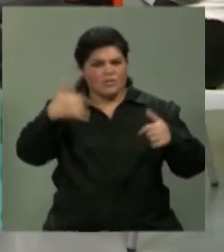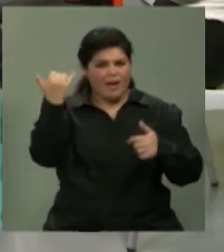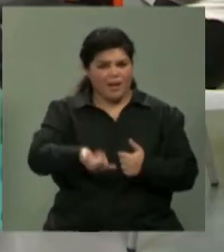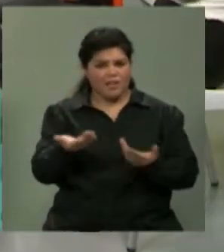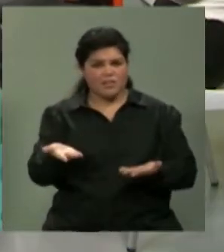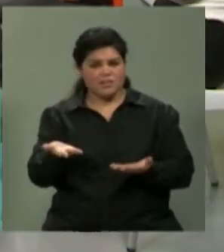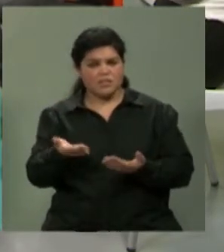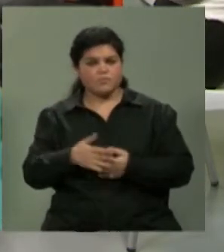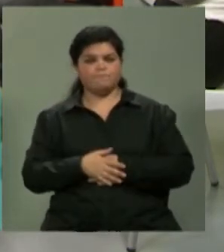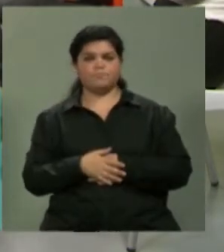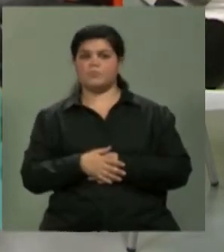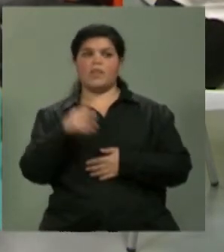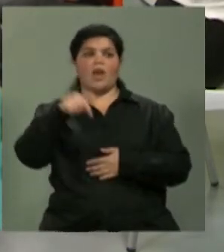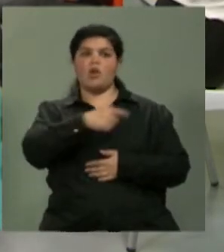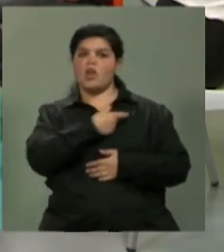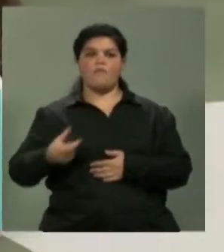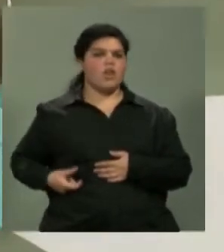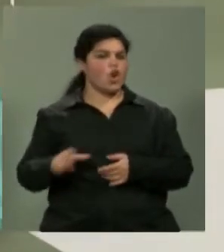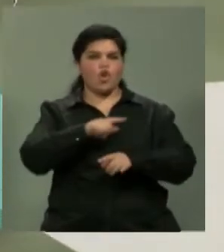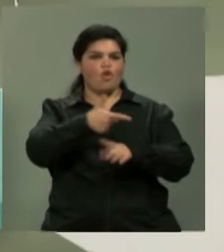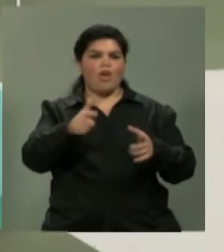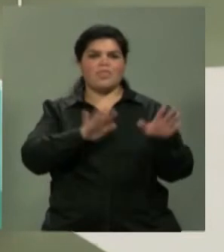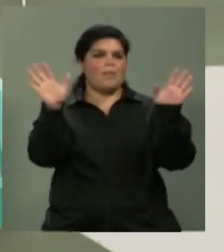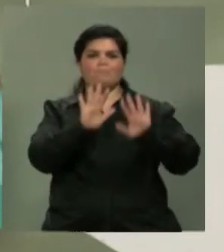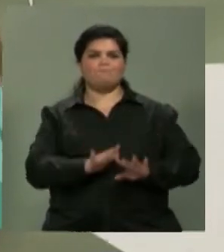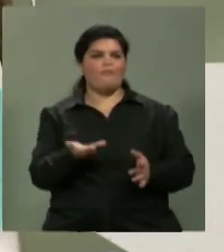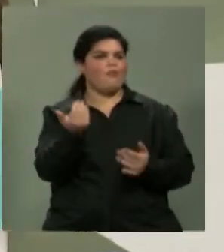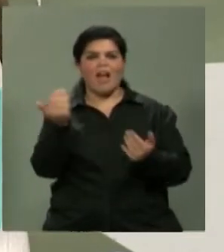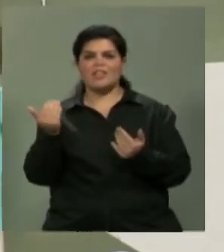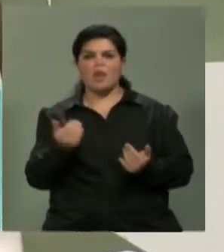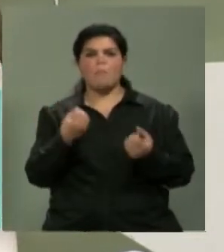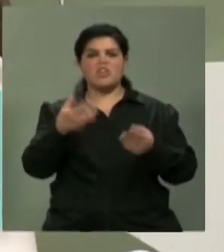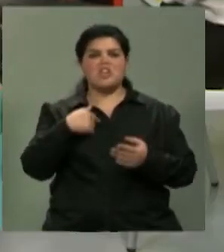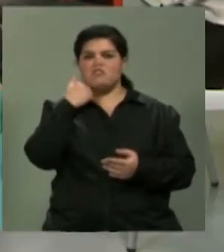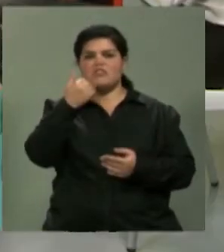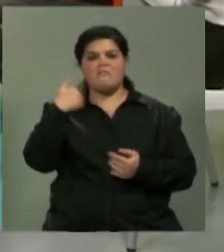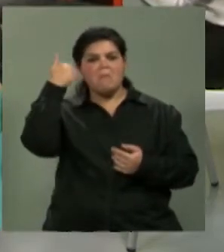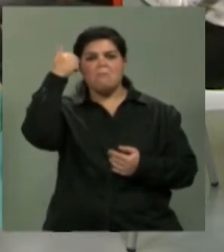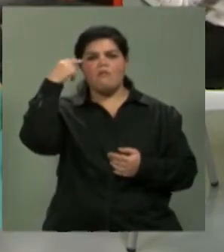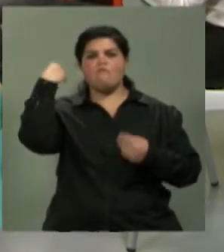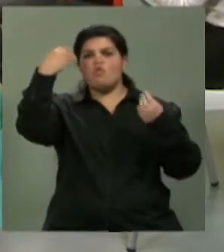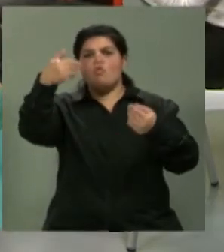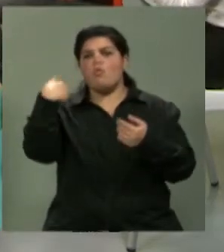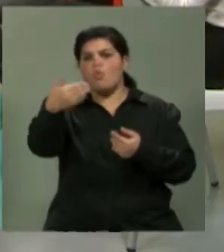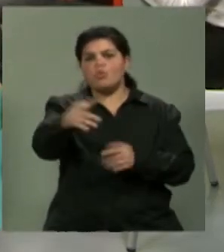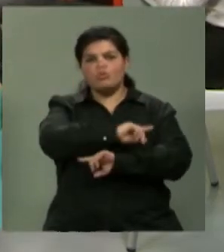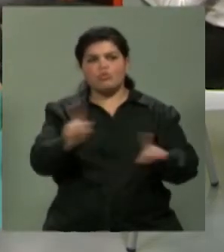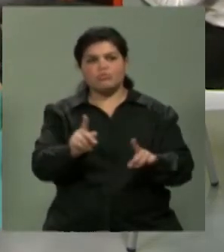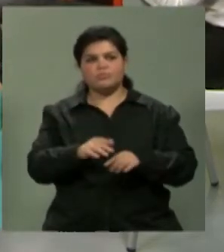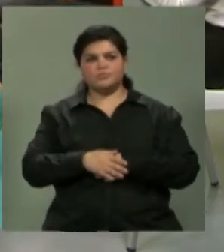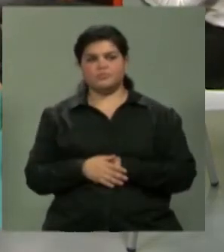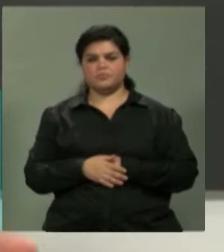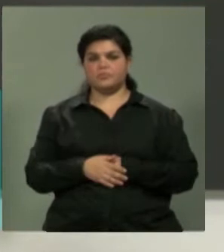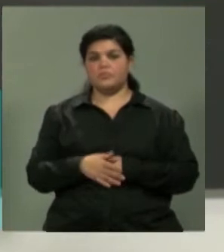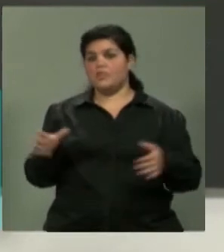El Estado no está preparado en este momento para eso porque ni siquiera lo piensa, digamos, ni siquiera Pero puede no se da pensar la en otro discusión, paradigma. no, yo creo que por ahí es que se agota ahí. O sea, por